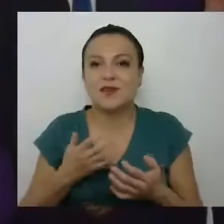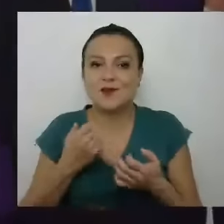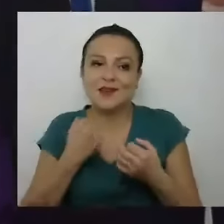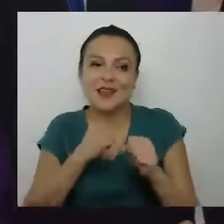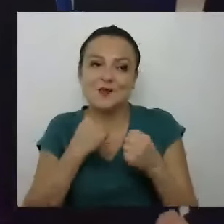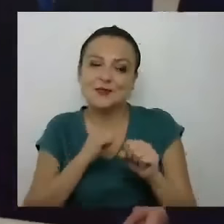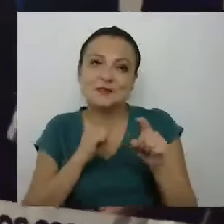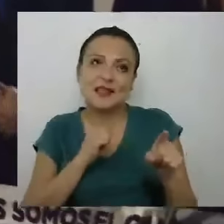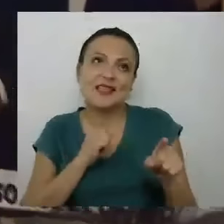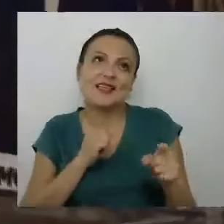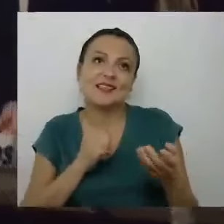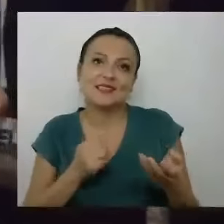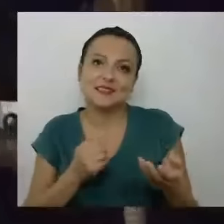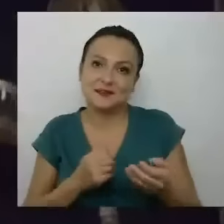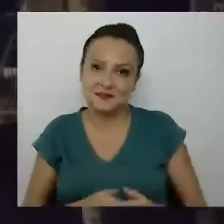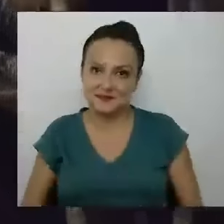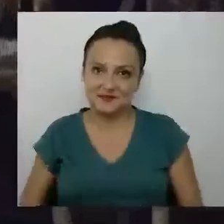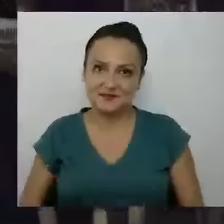municipalidad